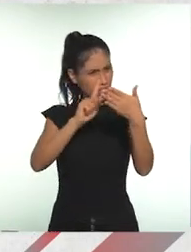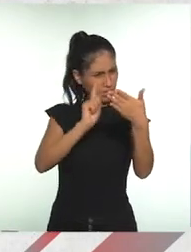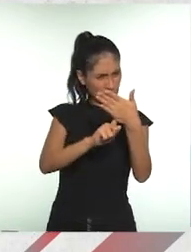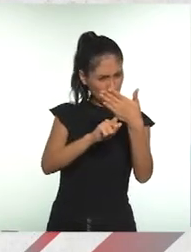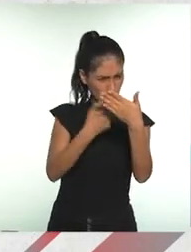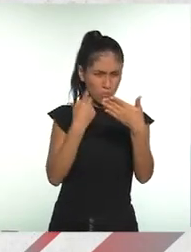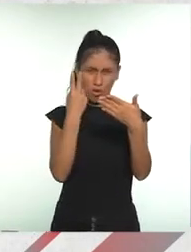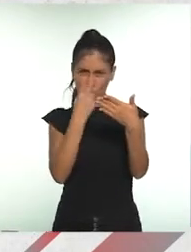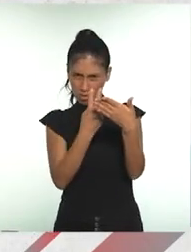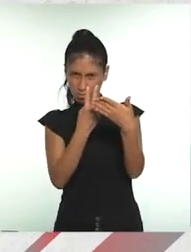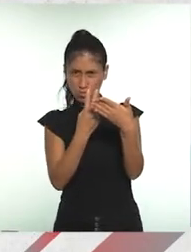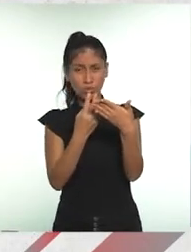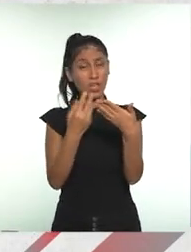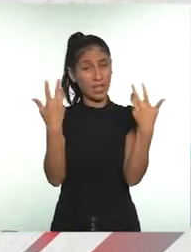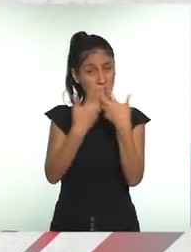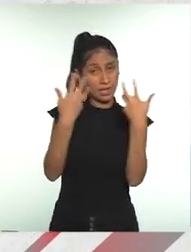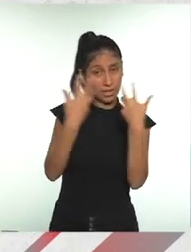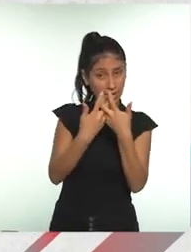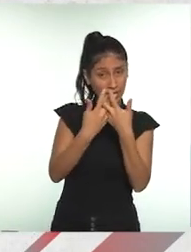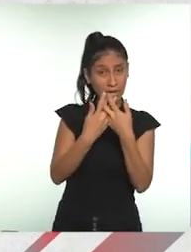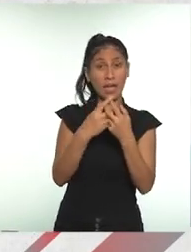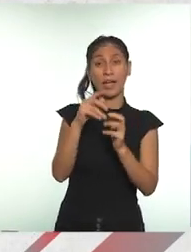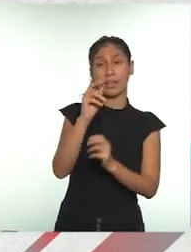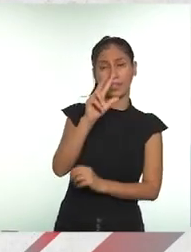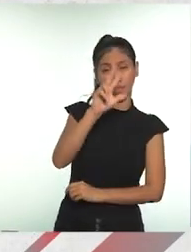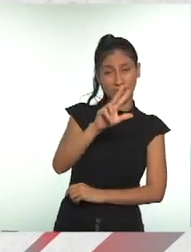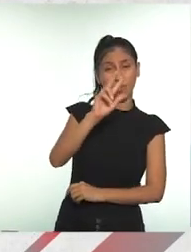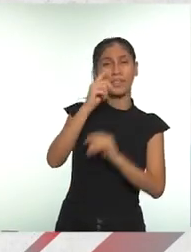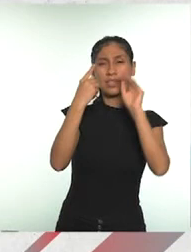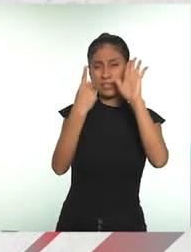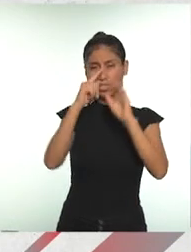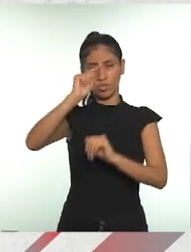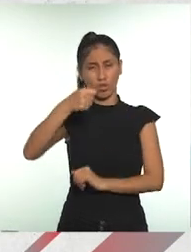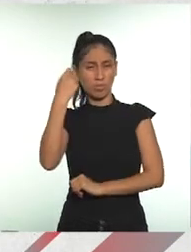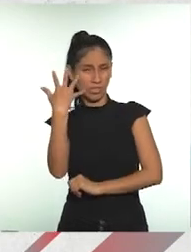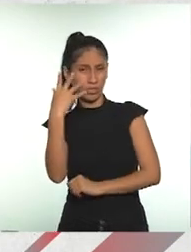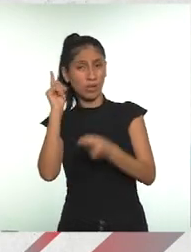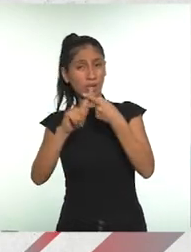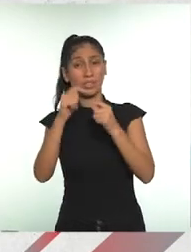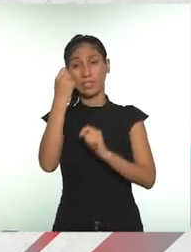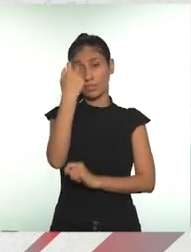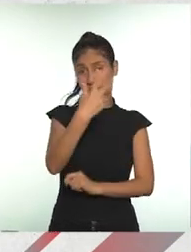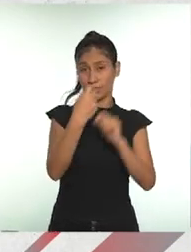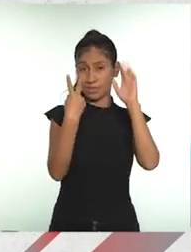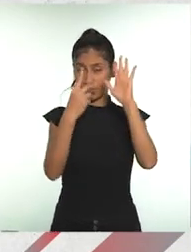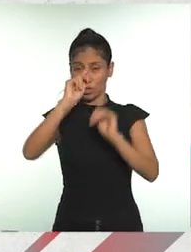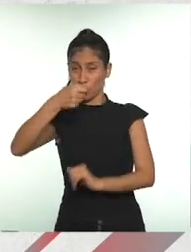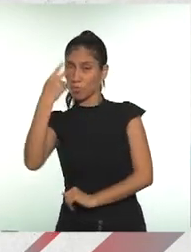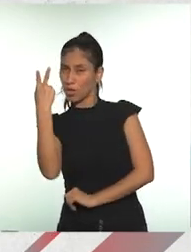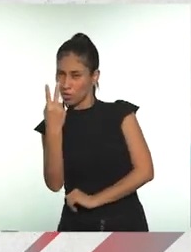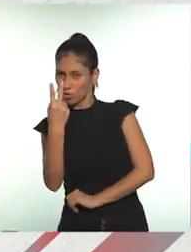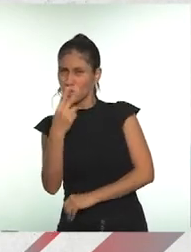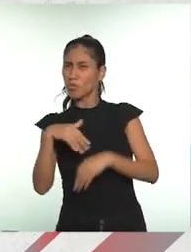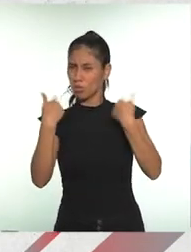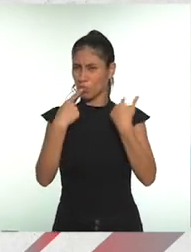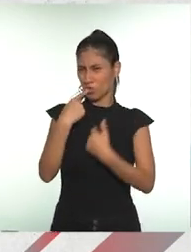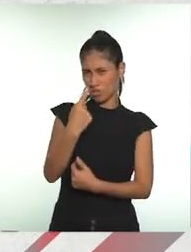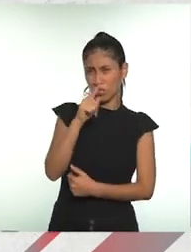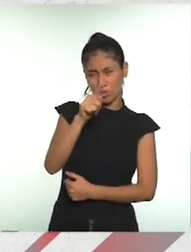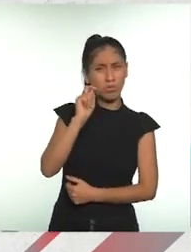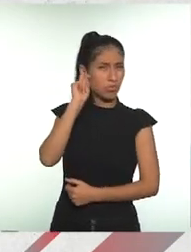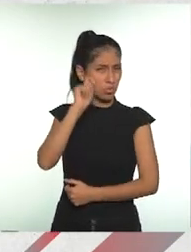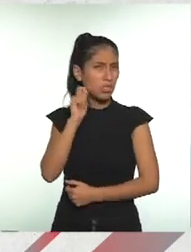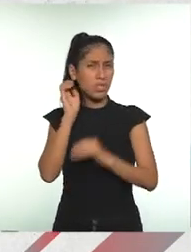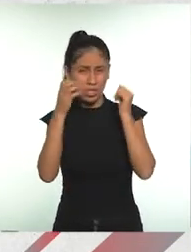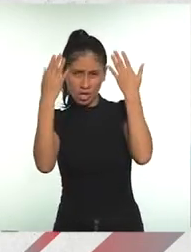Este valor lo encontramos en el intervalo semiabierto, 36,5 a 37,2. Debido a ello, podemos